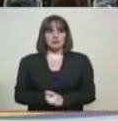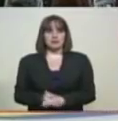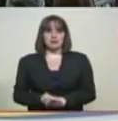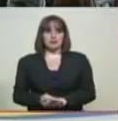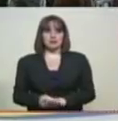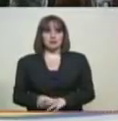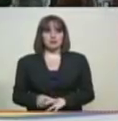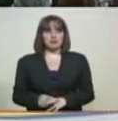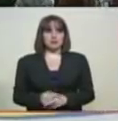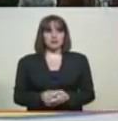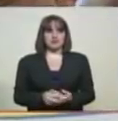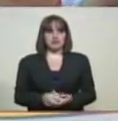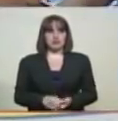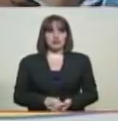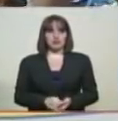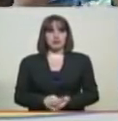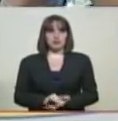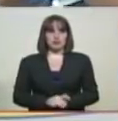Ya basta ya.